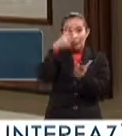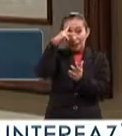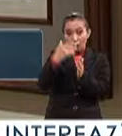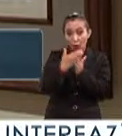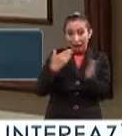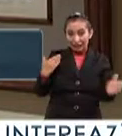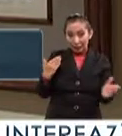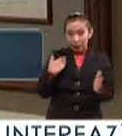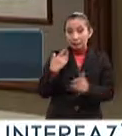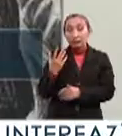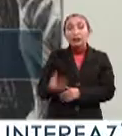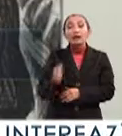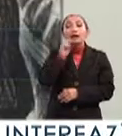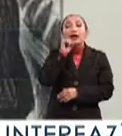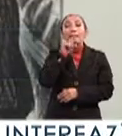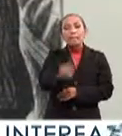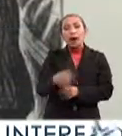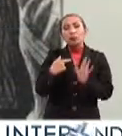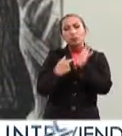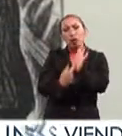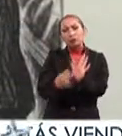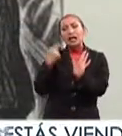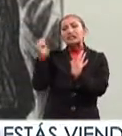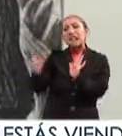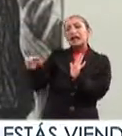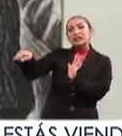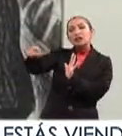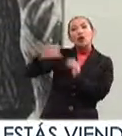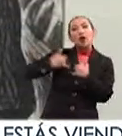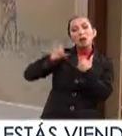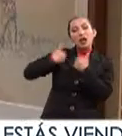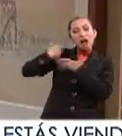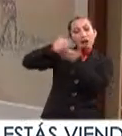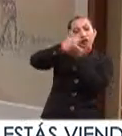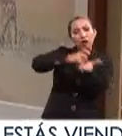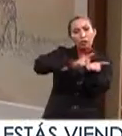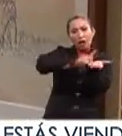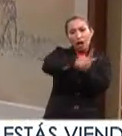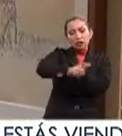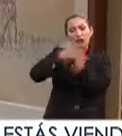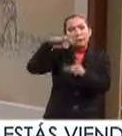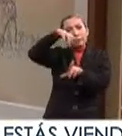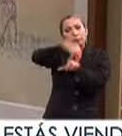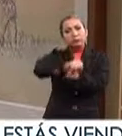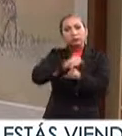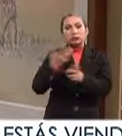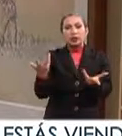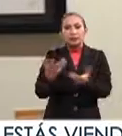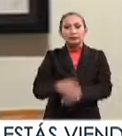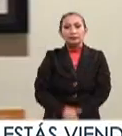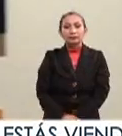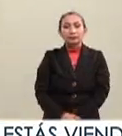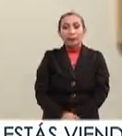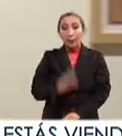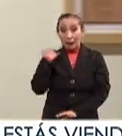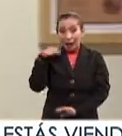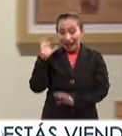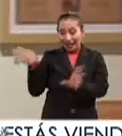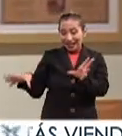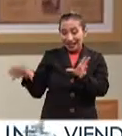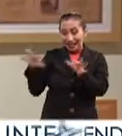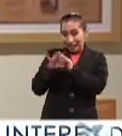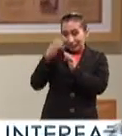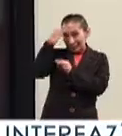y el mundo. Además, demostrar el papel de los jóvenes y los derechos que lograron con su movimiento. Para complementar